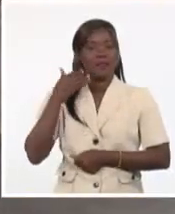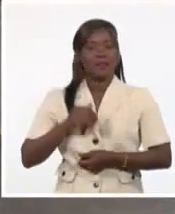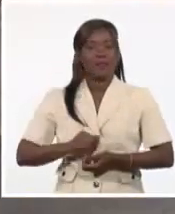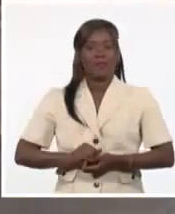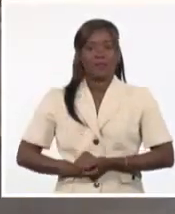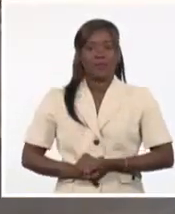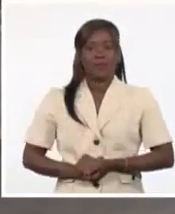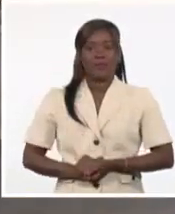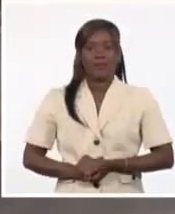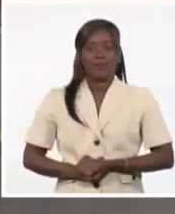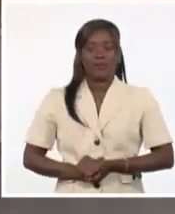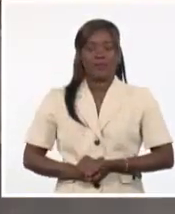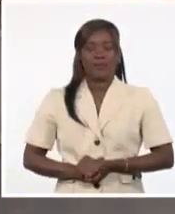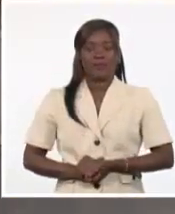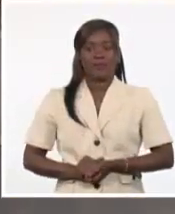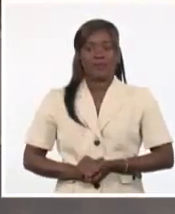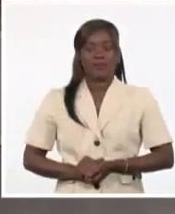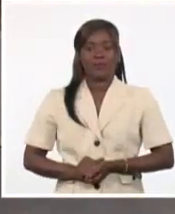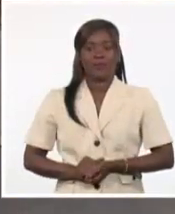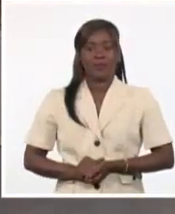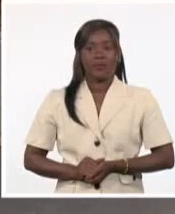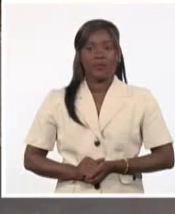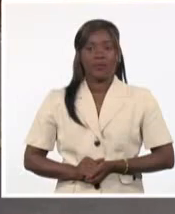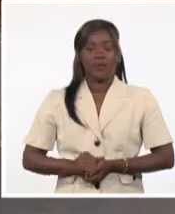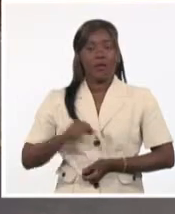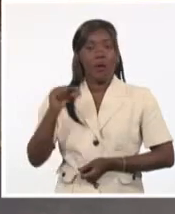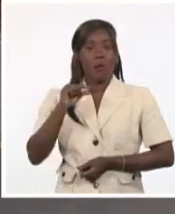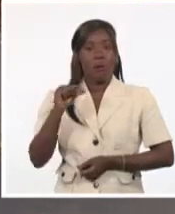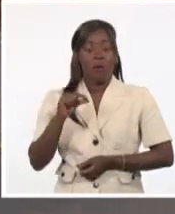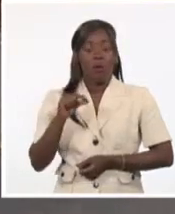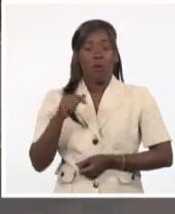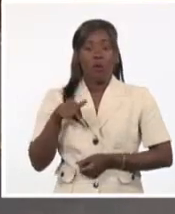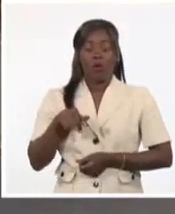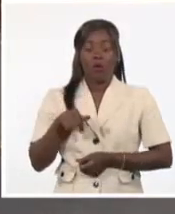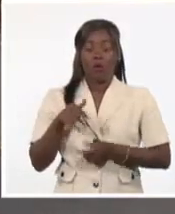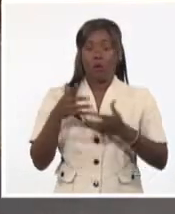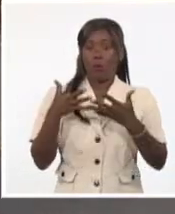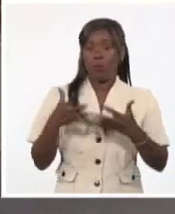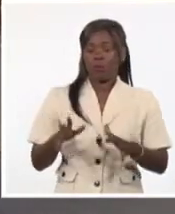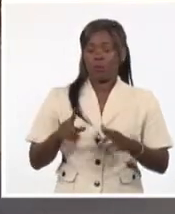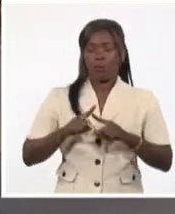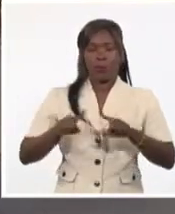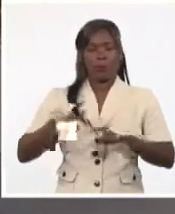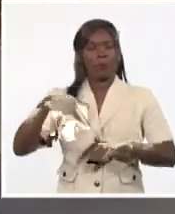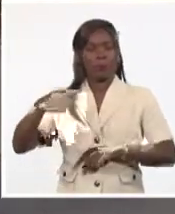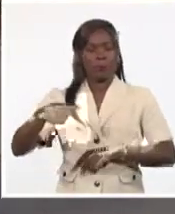pasar un momento de tensión hoy, pero mañana todo será mejor.